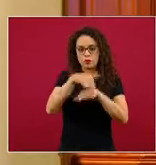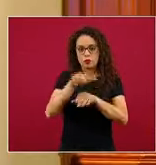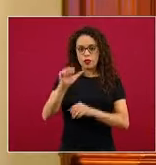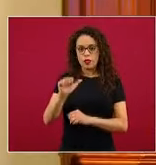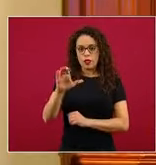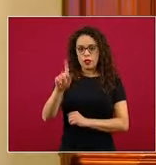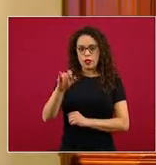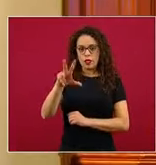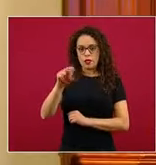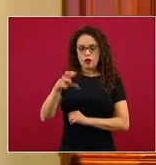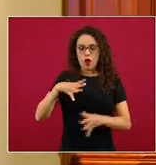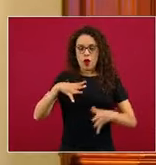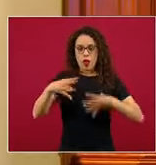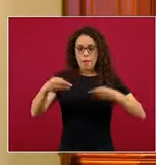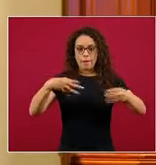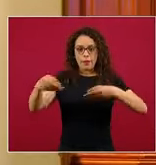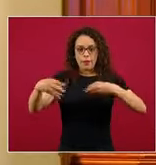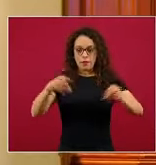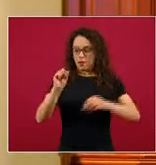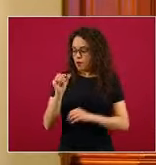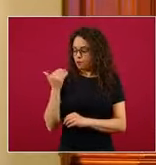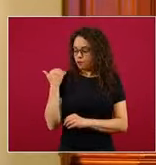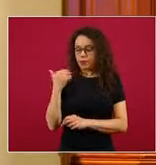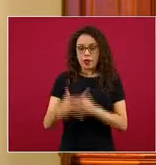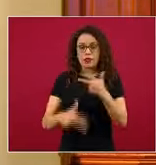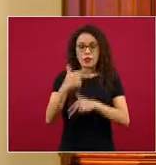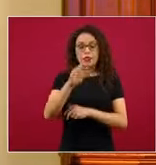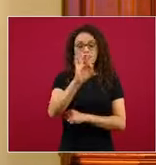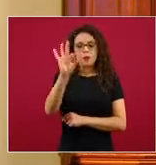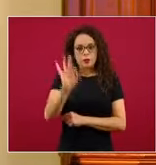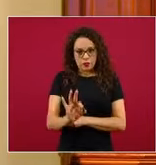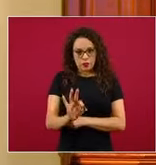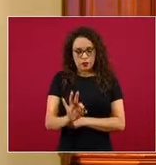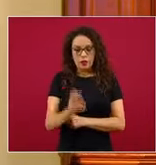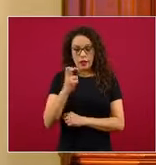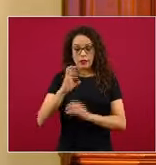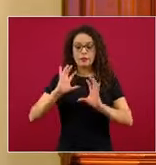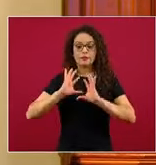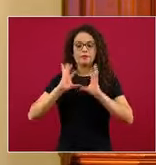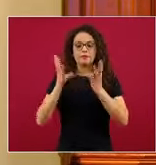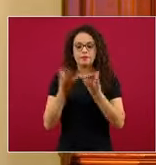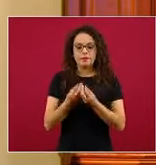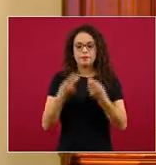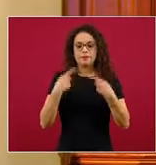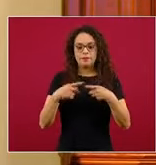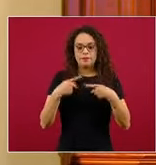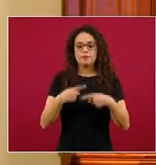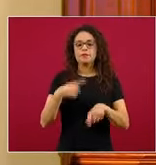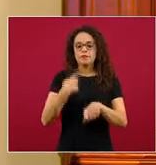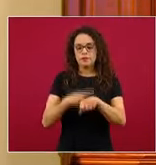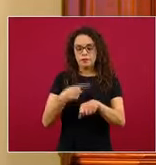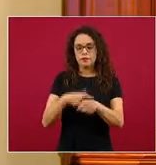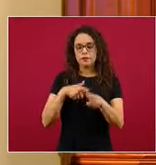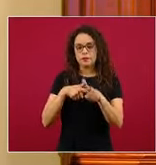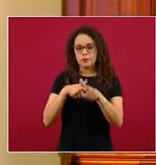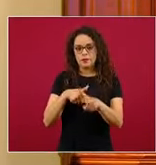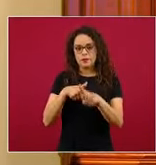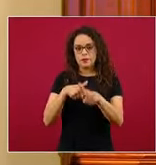a la epidemia reciente. 13% es la proporción de personas que han enfermado en los